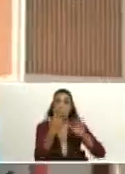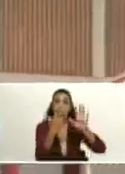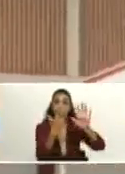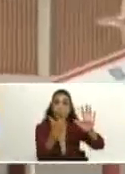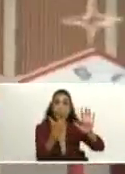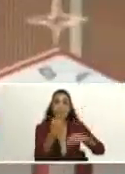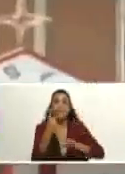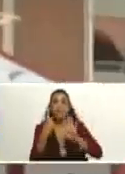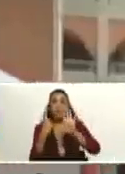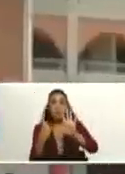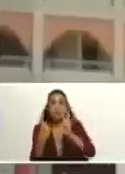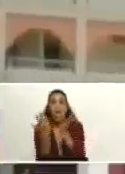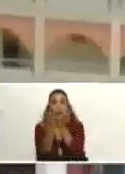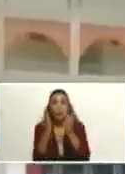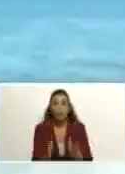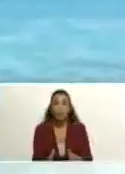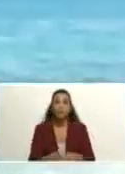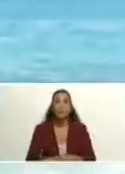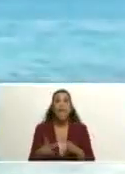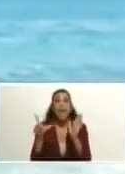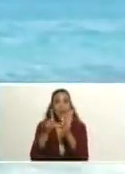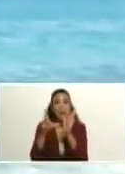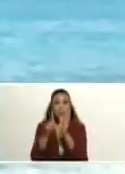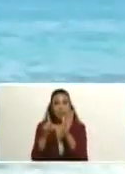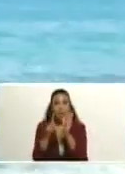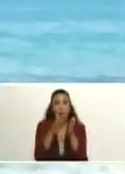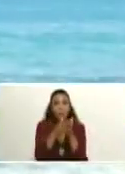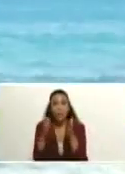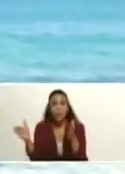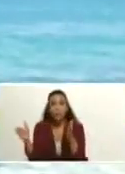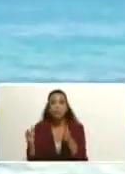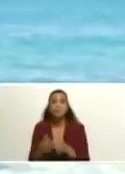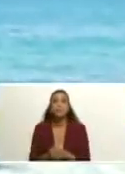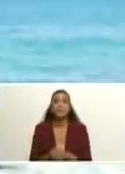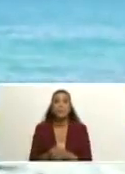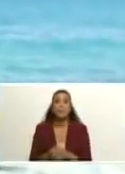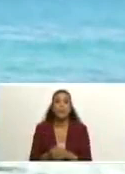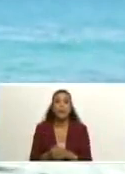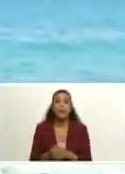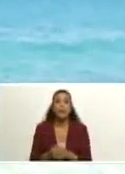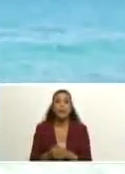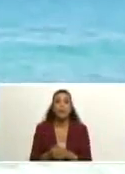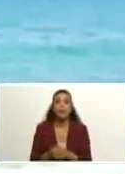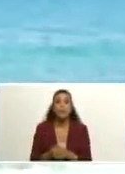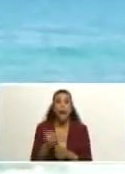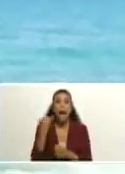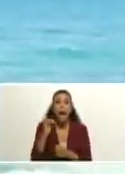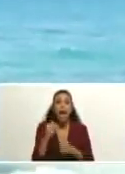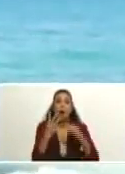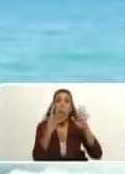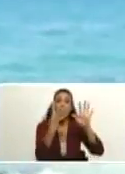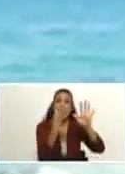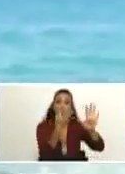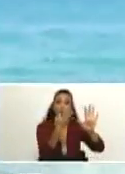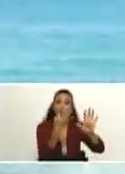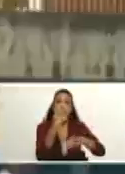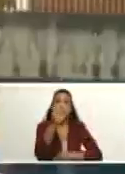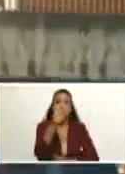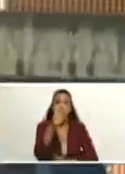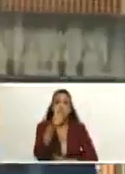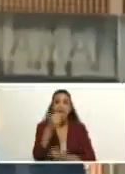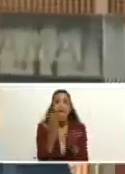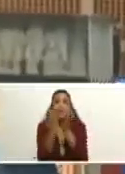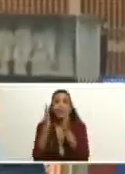486 estudiantes, y en la educación media general, en el liceo, 810